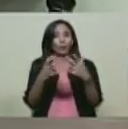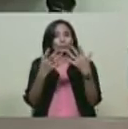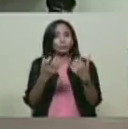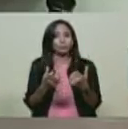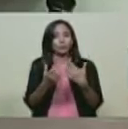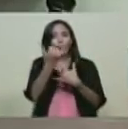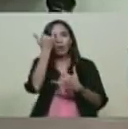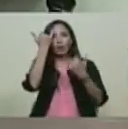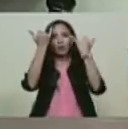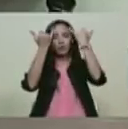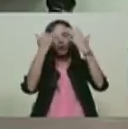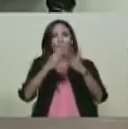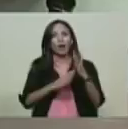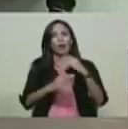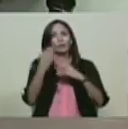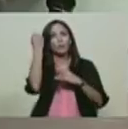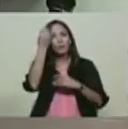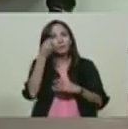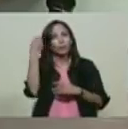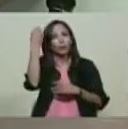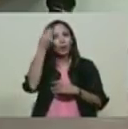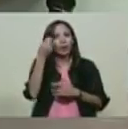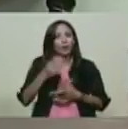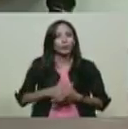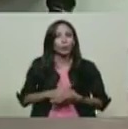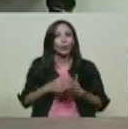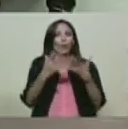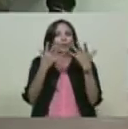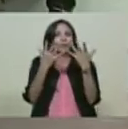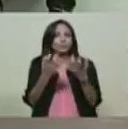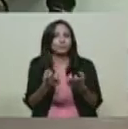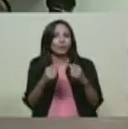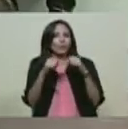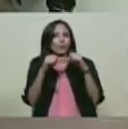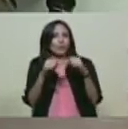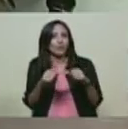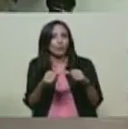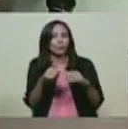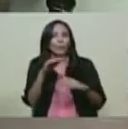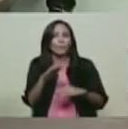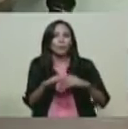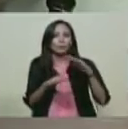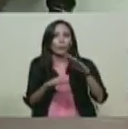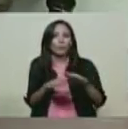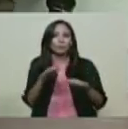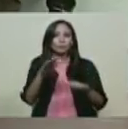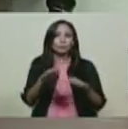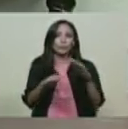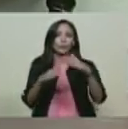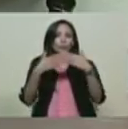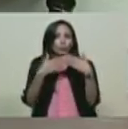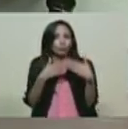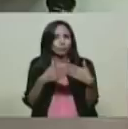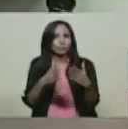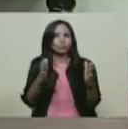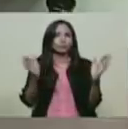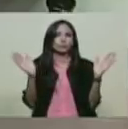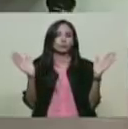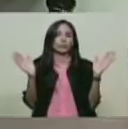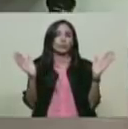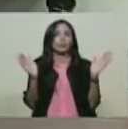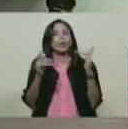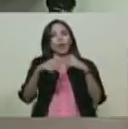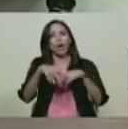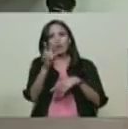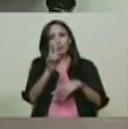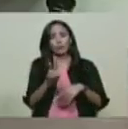con lógica, lo damos con sustento. Cada paso que hemos dado ha abierto nuevas puertas y